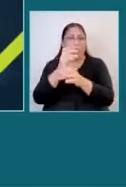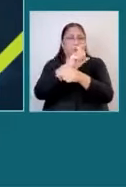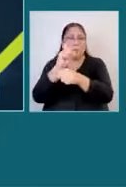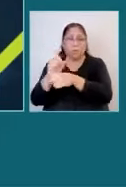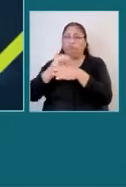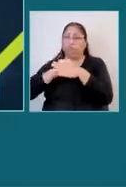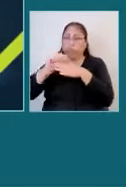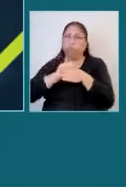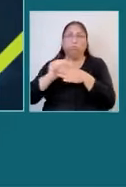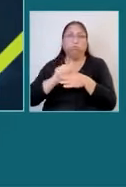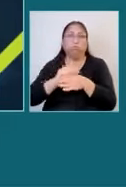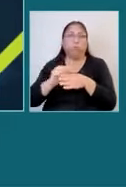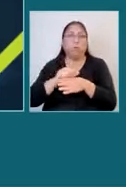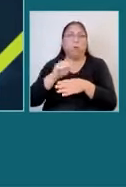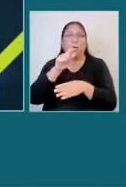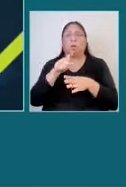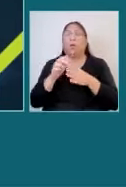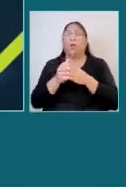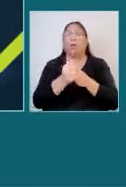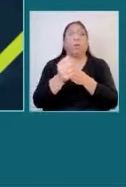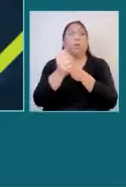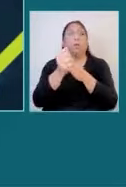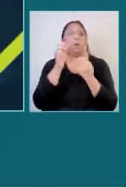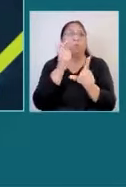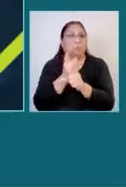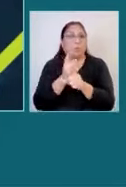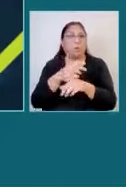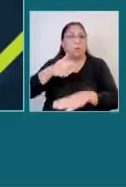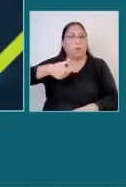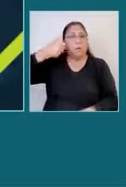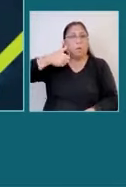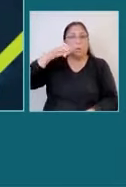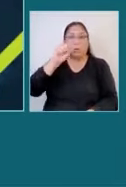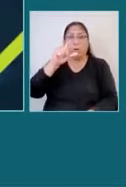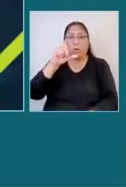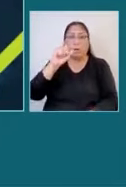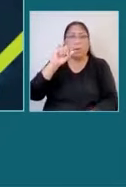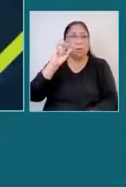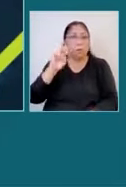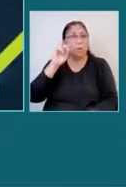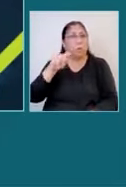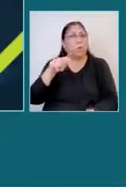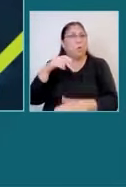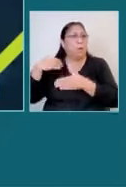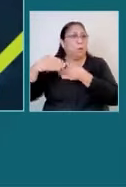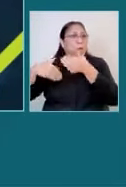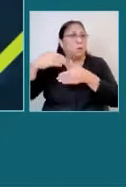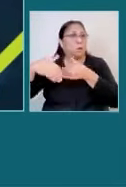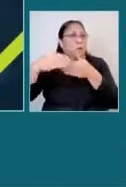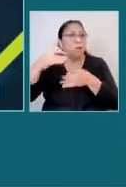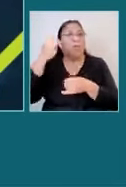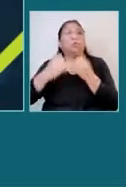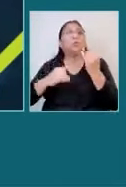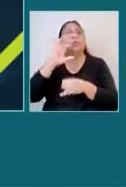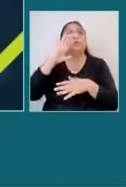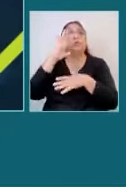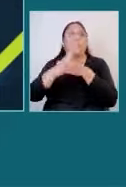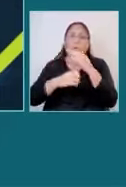entrenamientos. Ahí lo dirige muy bien el director, que es Alain Elías. Él ha generado en estos últimos